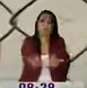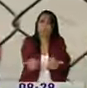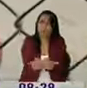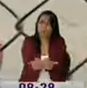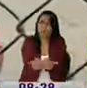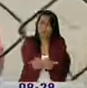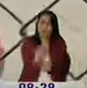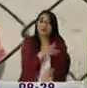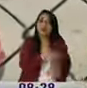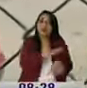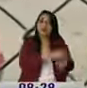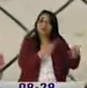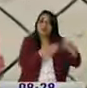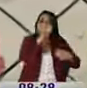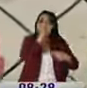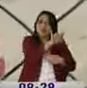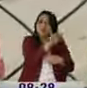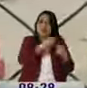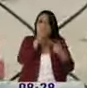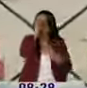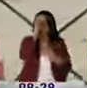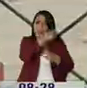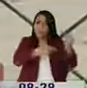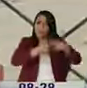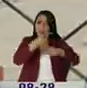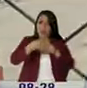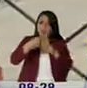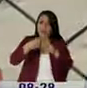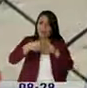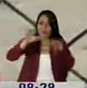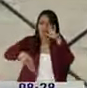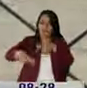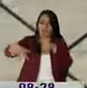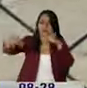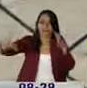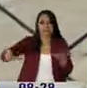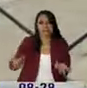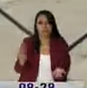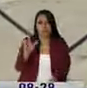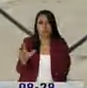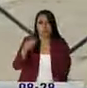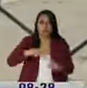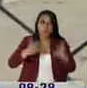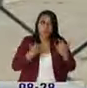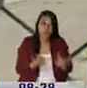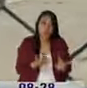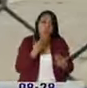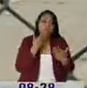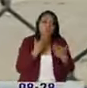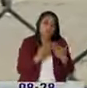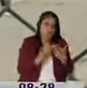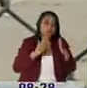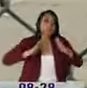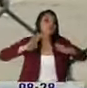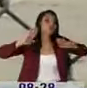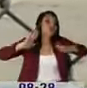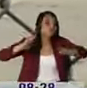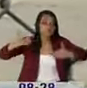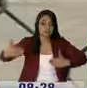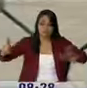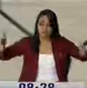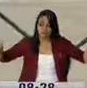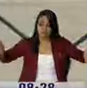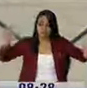día lunes y la basura que se acumula en las paredes. Pero bueno, ahora que realmente nos ofrecen dar un contenedor